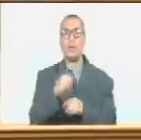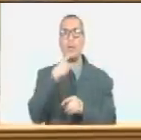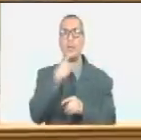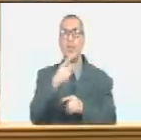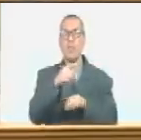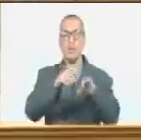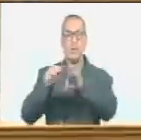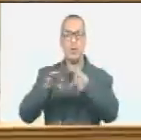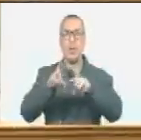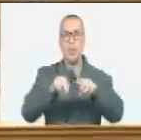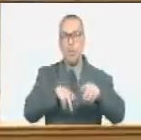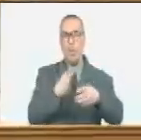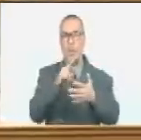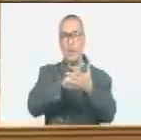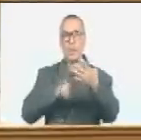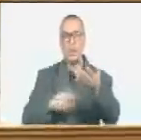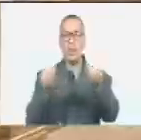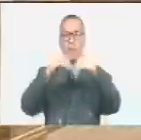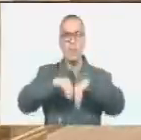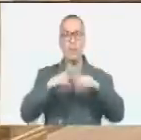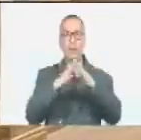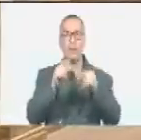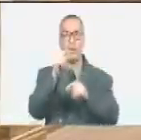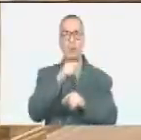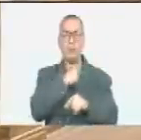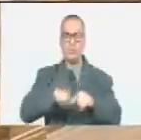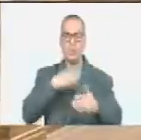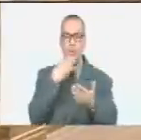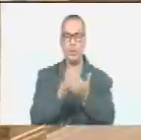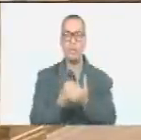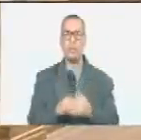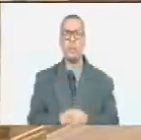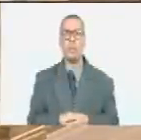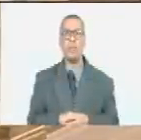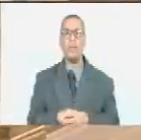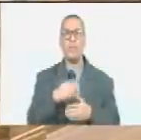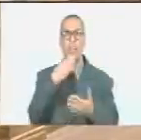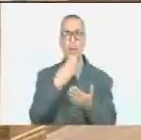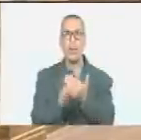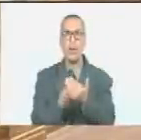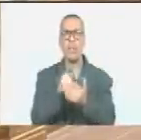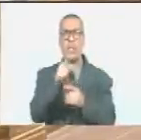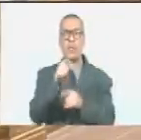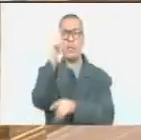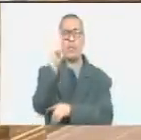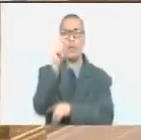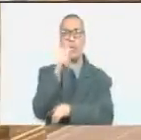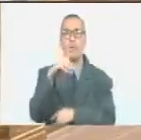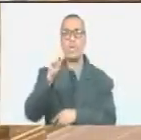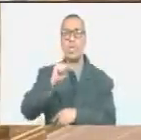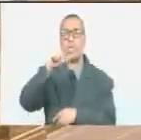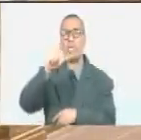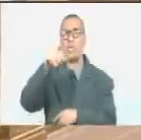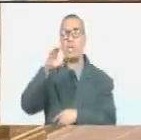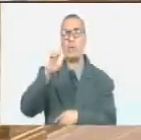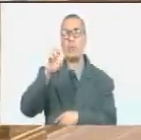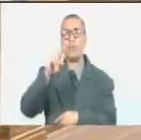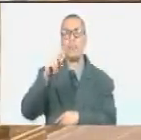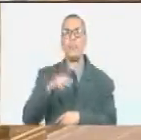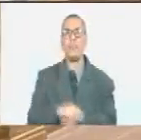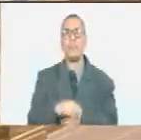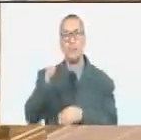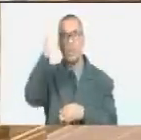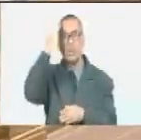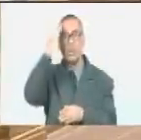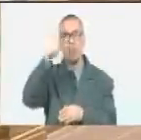a la secretaria que pueda leer el acuerdo. Es todo, muchas gracias. Gracias, diputado Sargent, por que